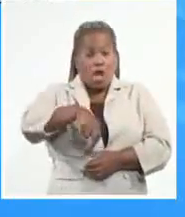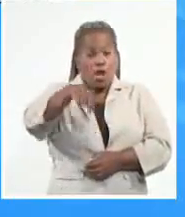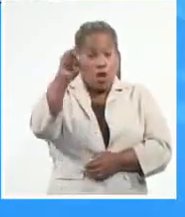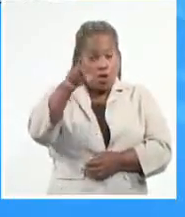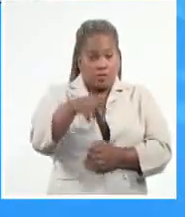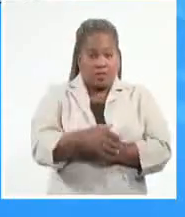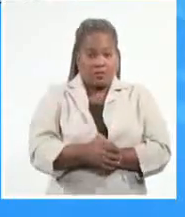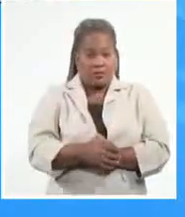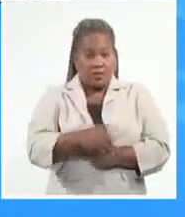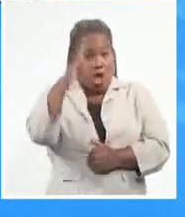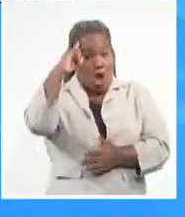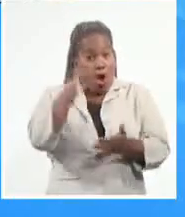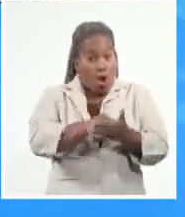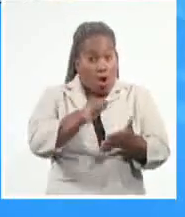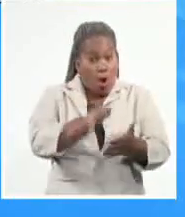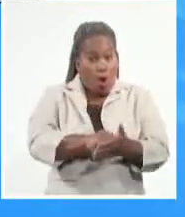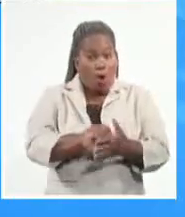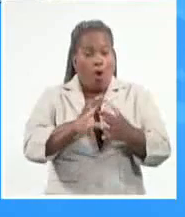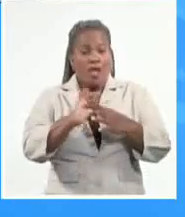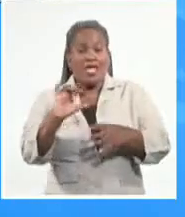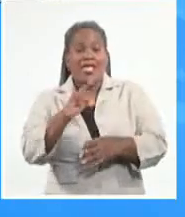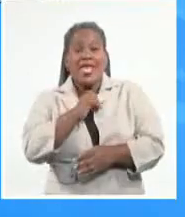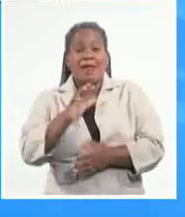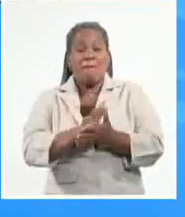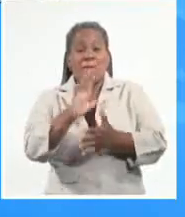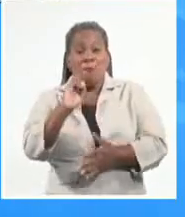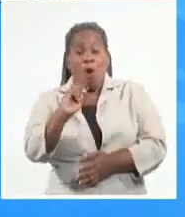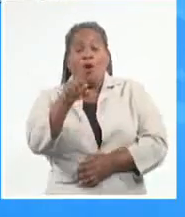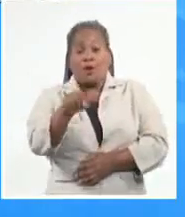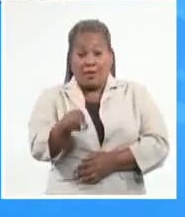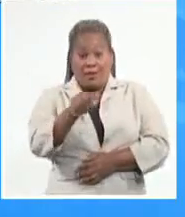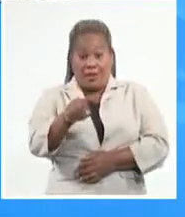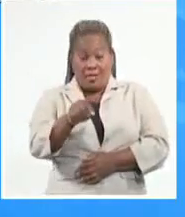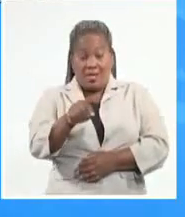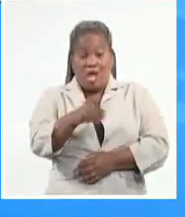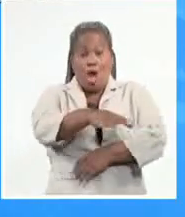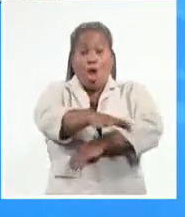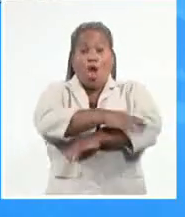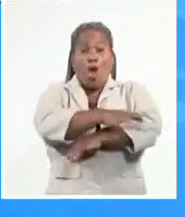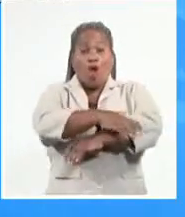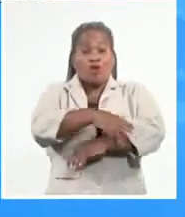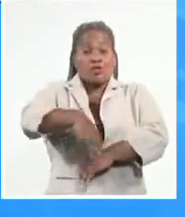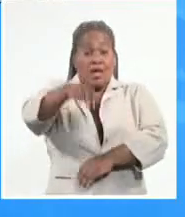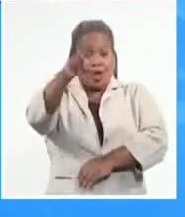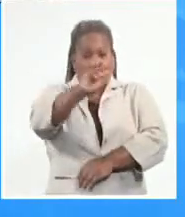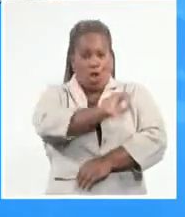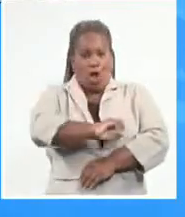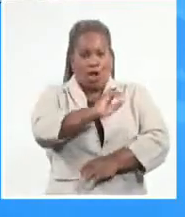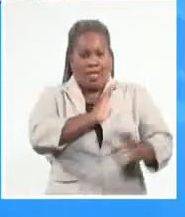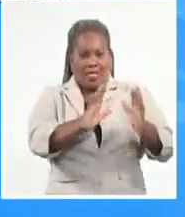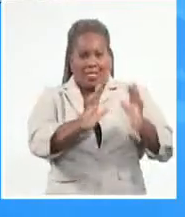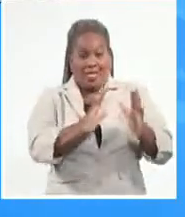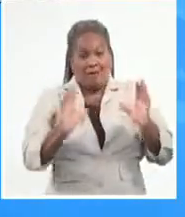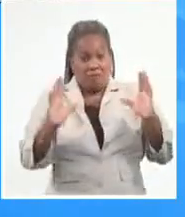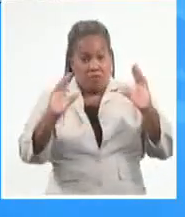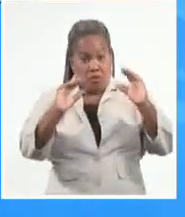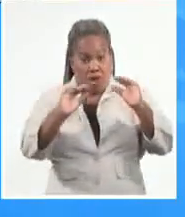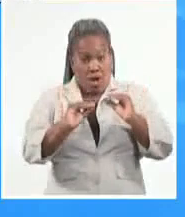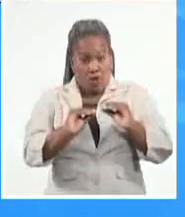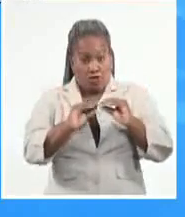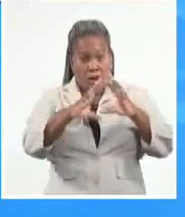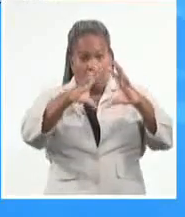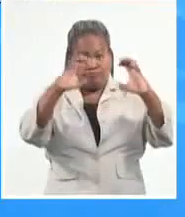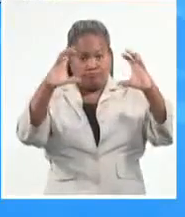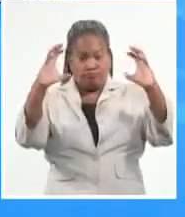Guillermo y también en zonas de la costa norte de la región oriental. Por la noche van a continuar los intervalos nubosos en gran